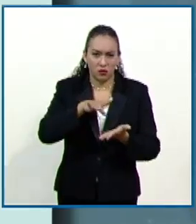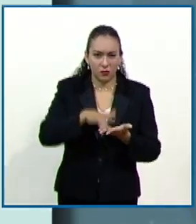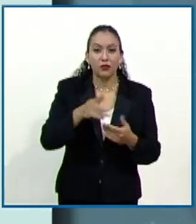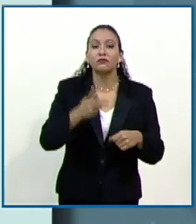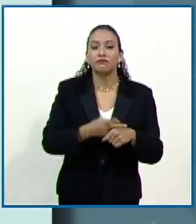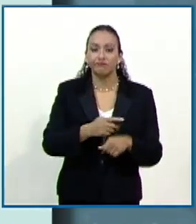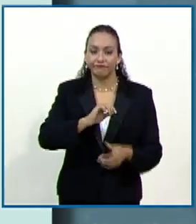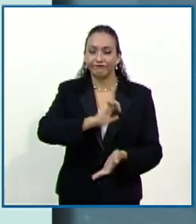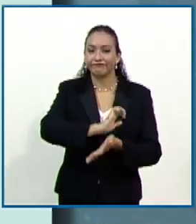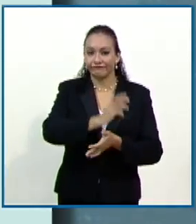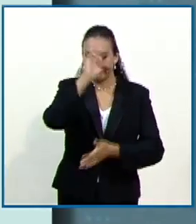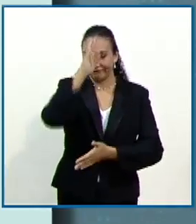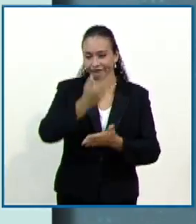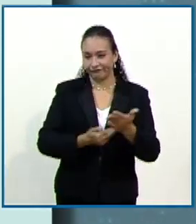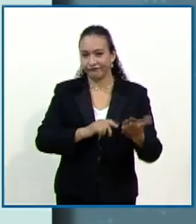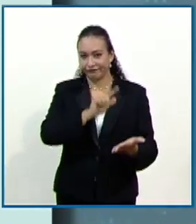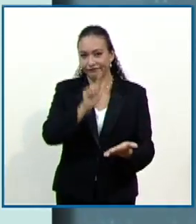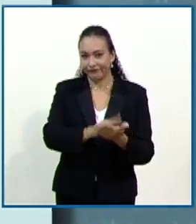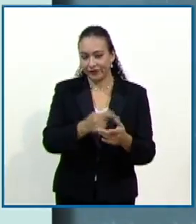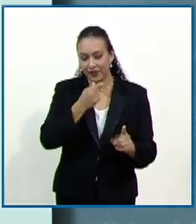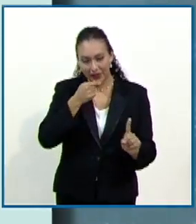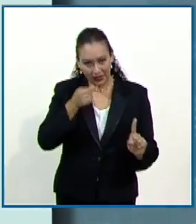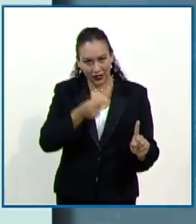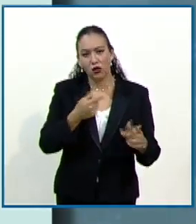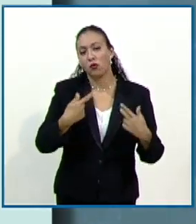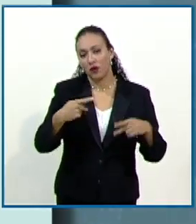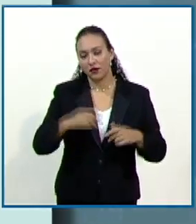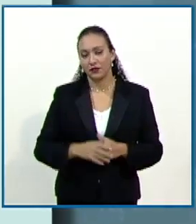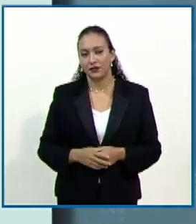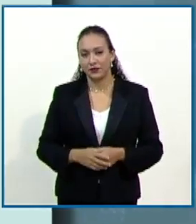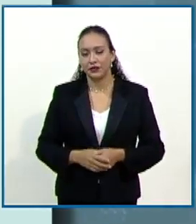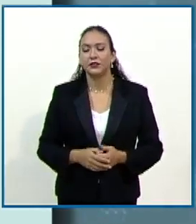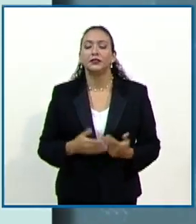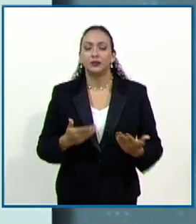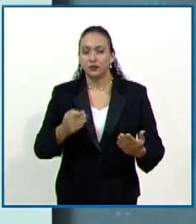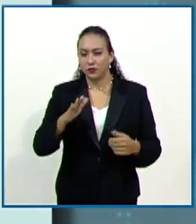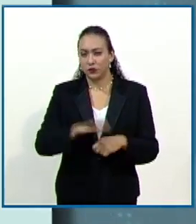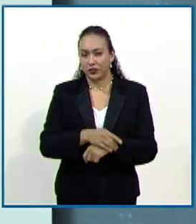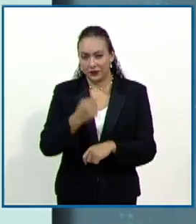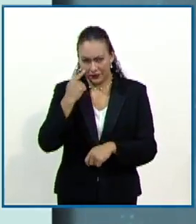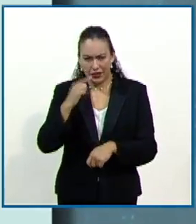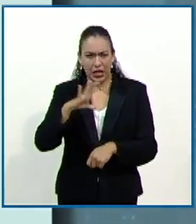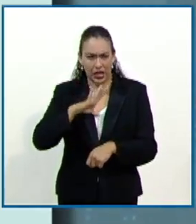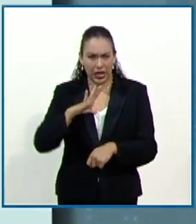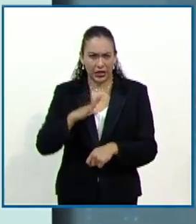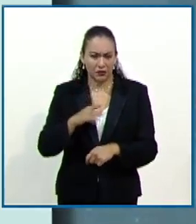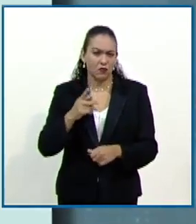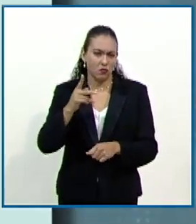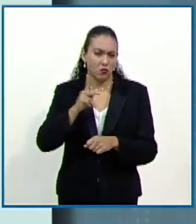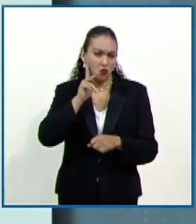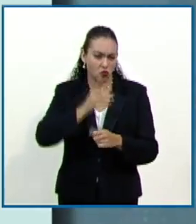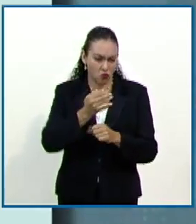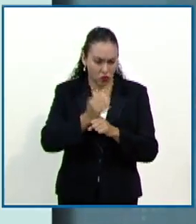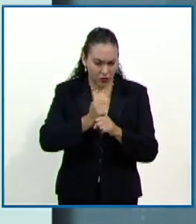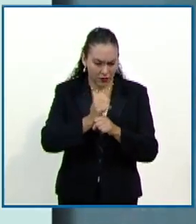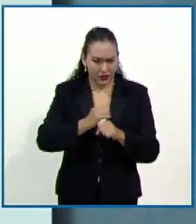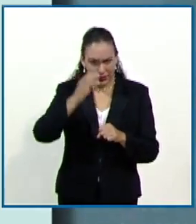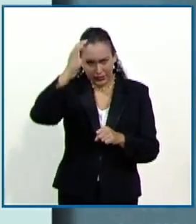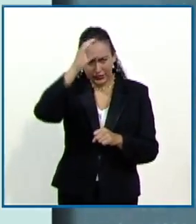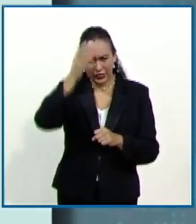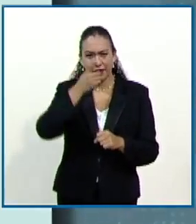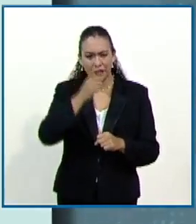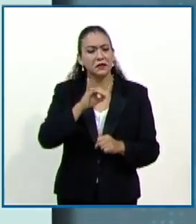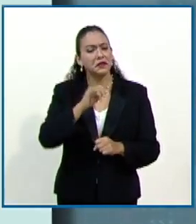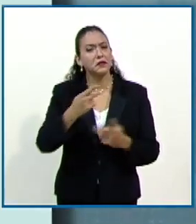Derechos Humanos de la Suprema Corte. Señaló que pese a que la evidencia científica demuestra que es posible reconocer la identidad